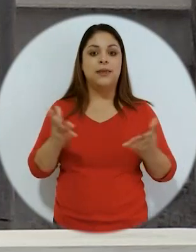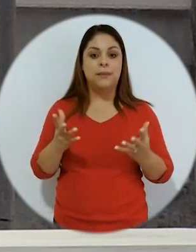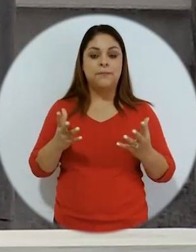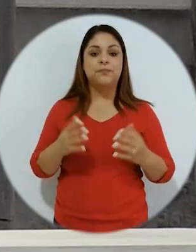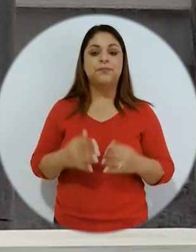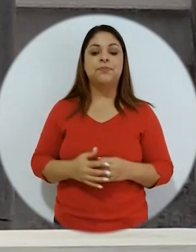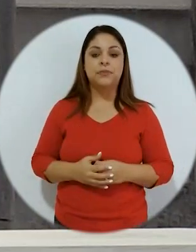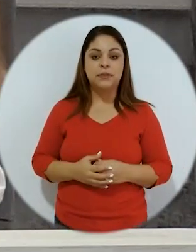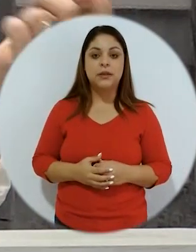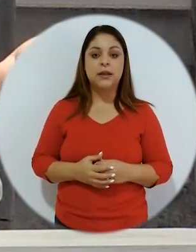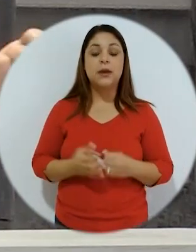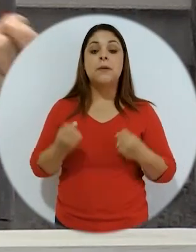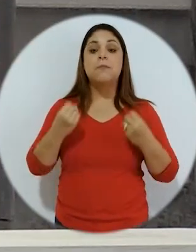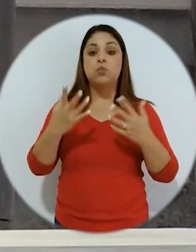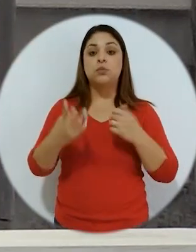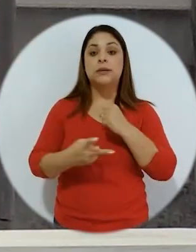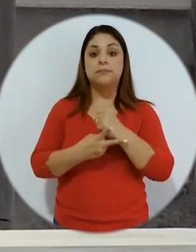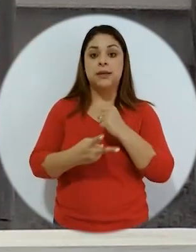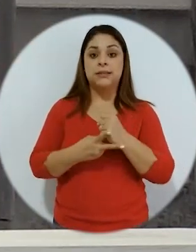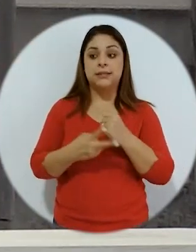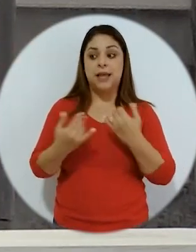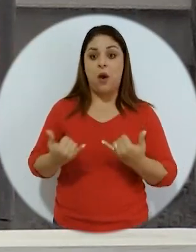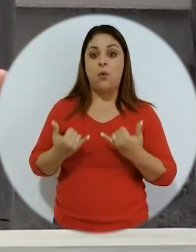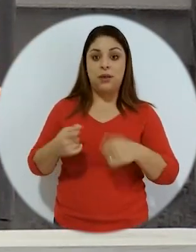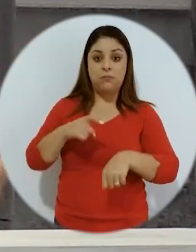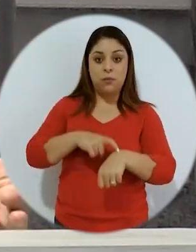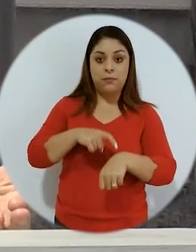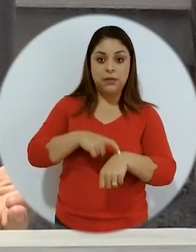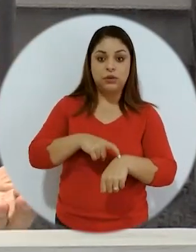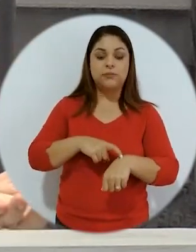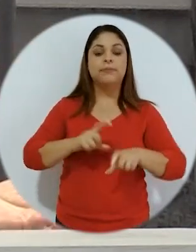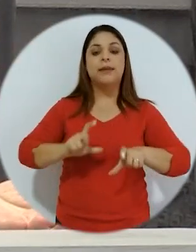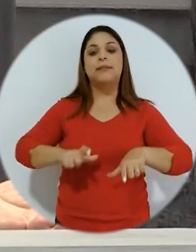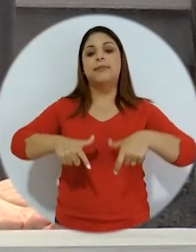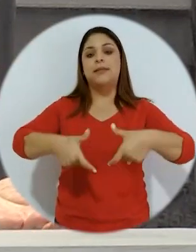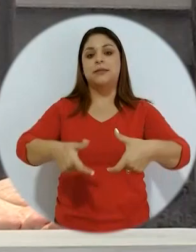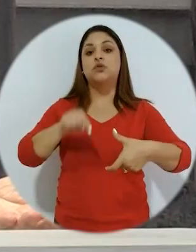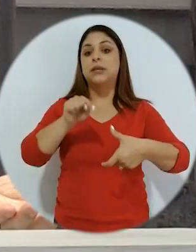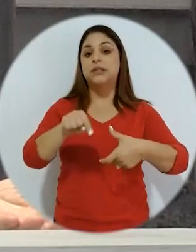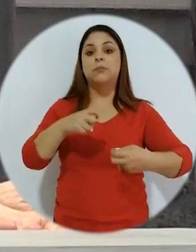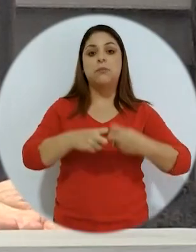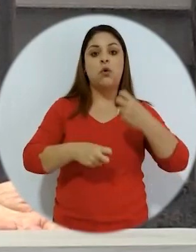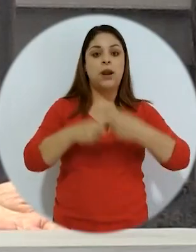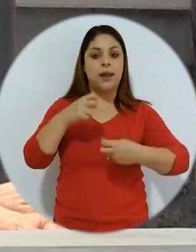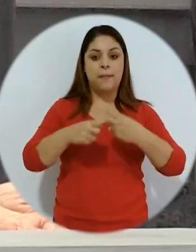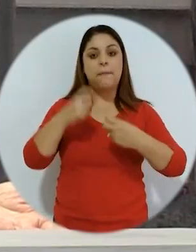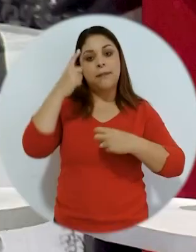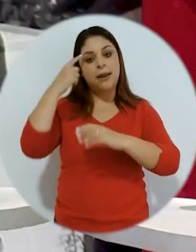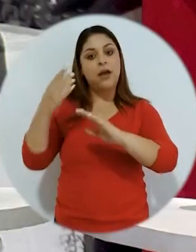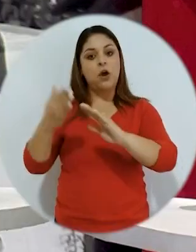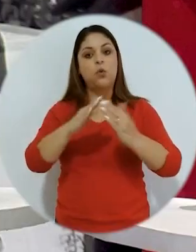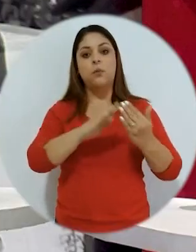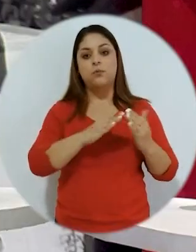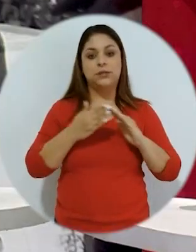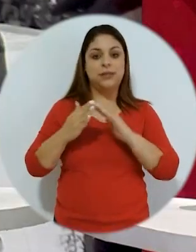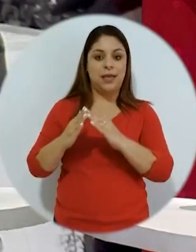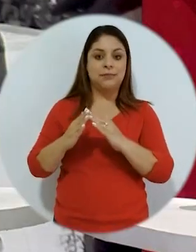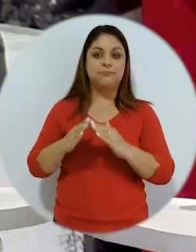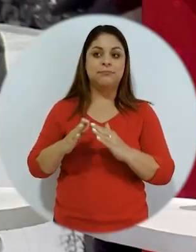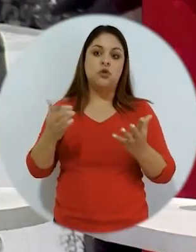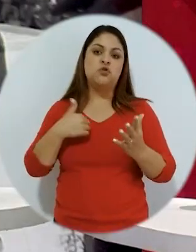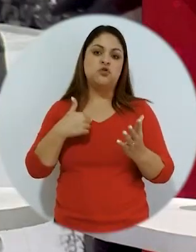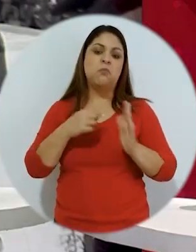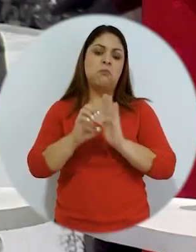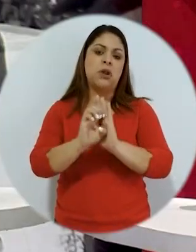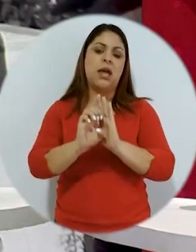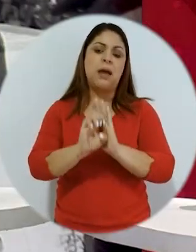importante es que lo que mencionaba Carola, ¿verdad? Muchas veces en este momento esos desechos es un problema para la misma comunidad, Exacto. ¿verdad? O